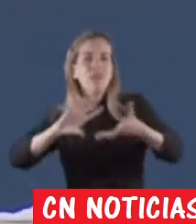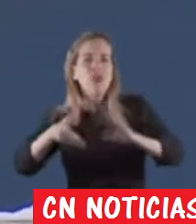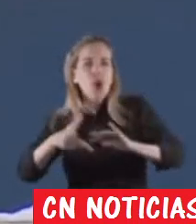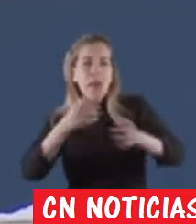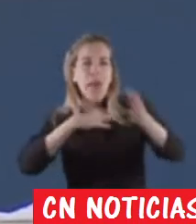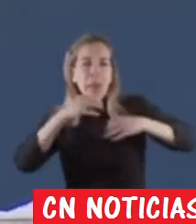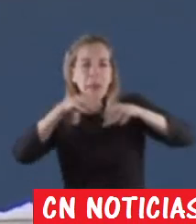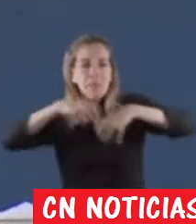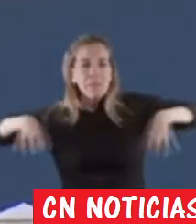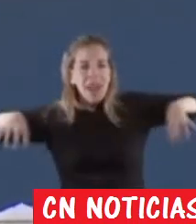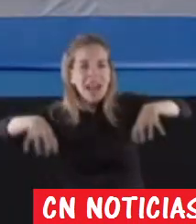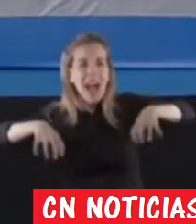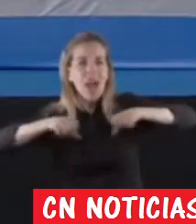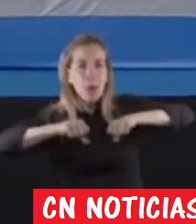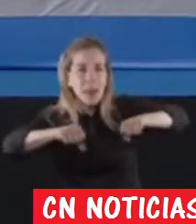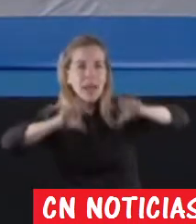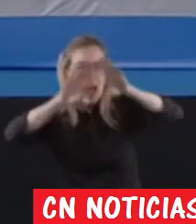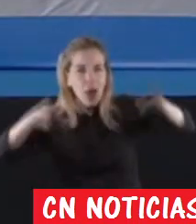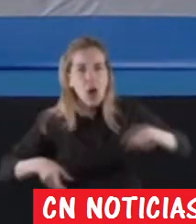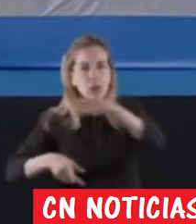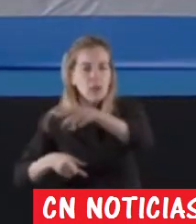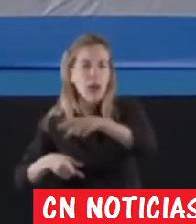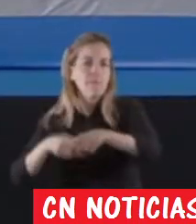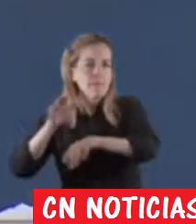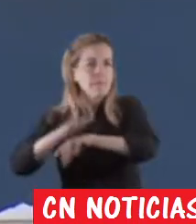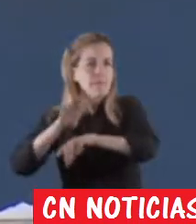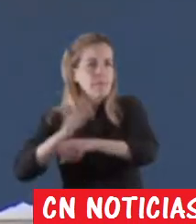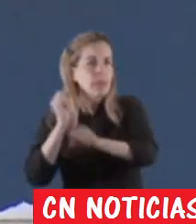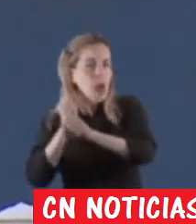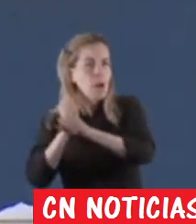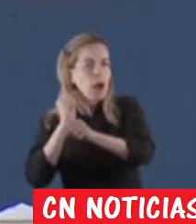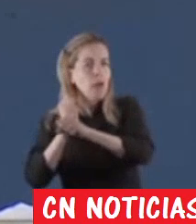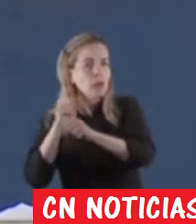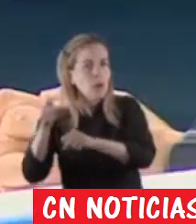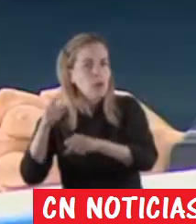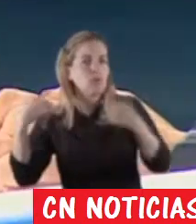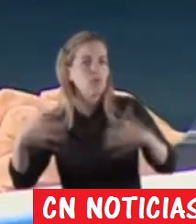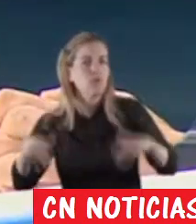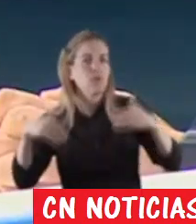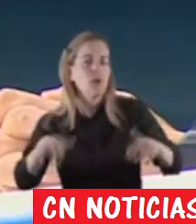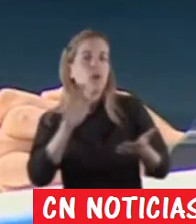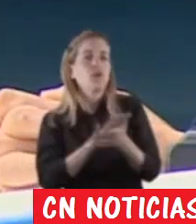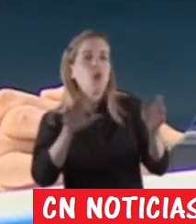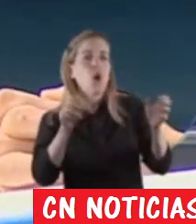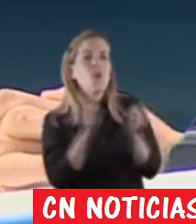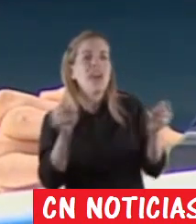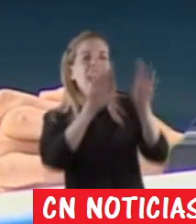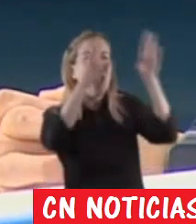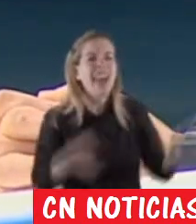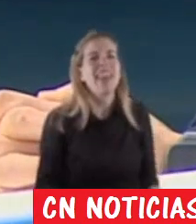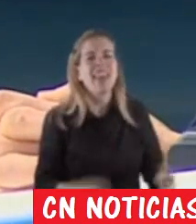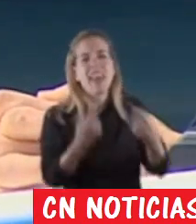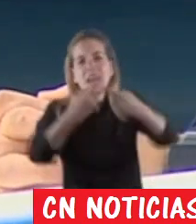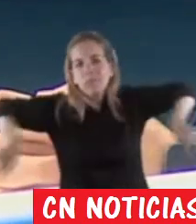trabajó mucho cuando firmamos los convenios y se puso a disposición, y todo lo que es la parte de heladeras, de góndolas,